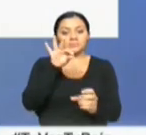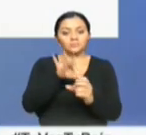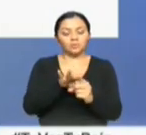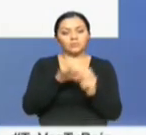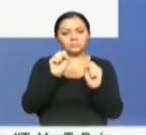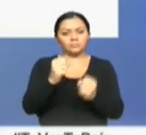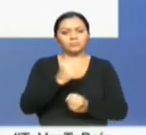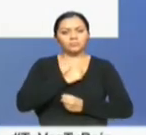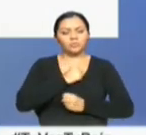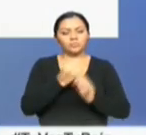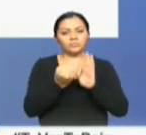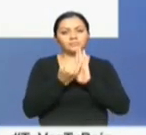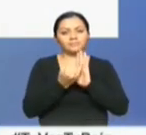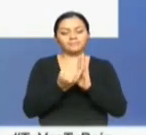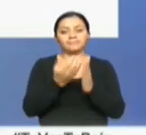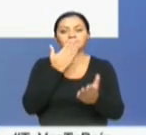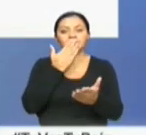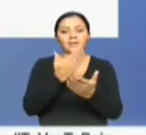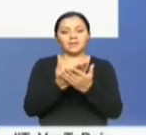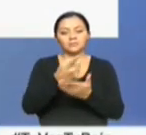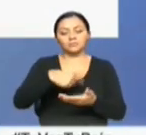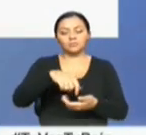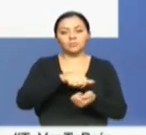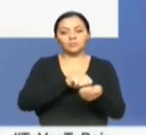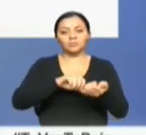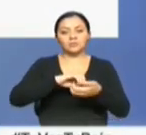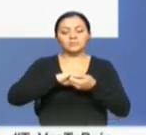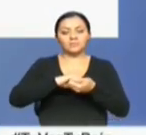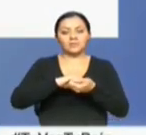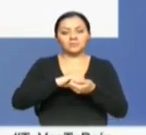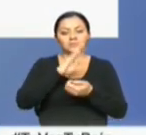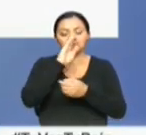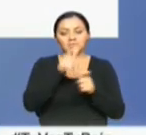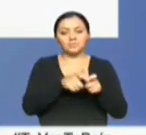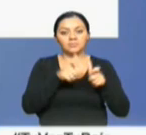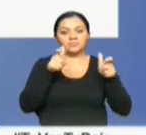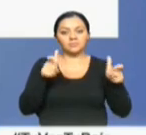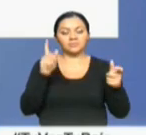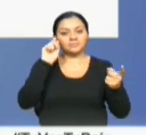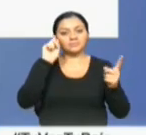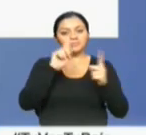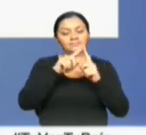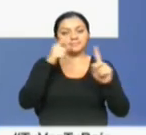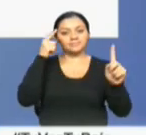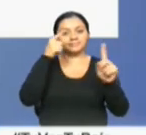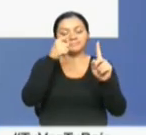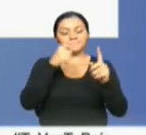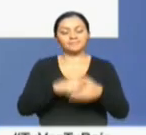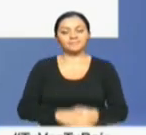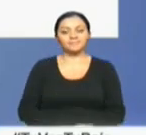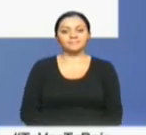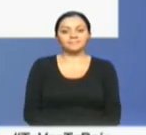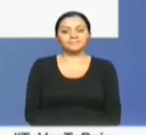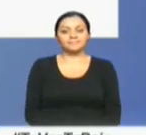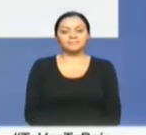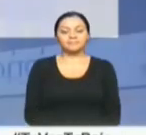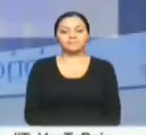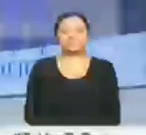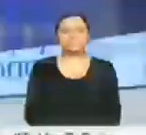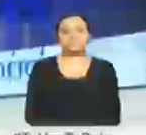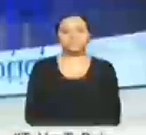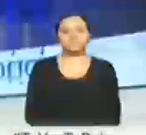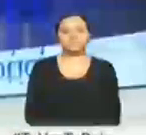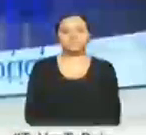soberanía y dignidad. Gracias, hermanos queridos. Siempre fuimos más. Hasta la victoria siempre". Carolina Díaz, Noticiero